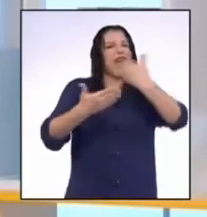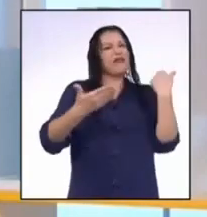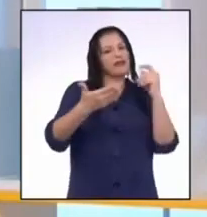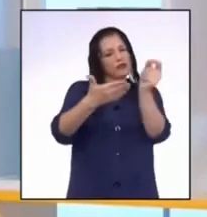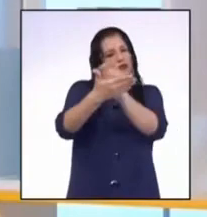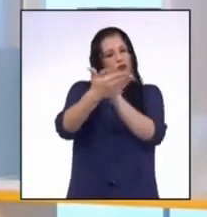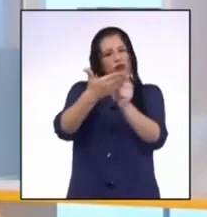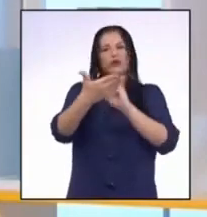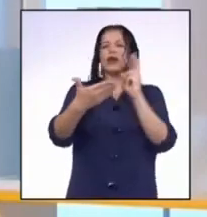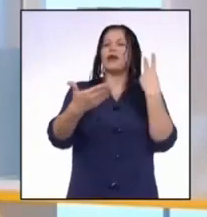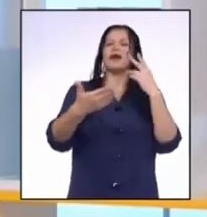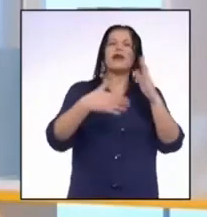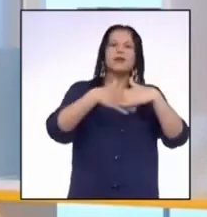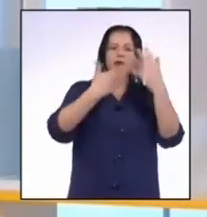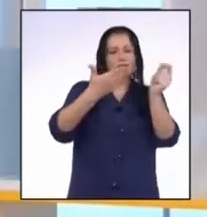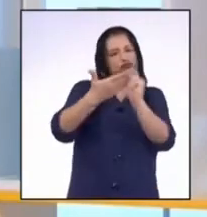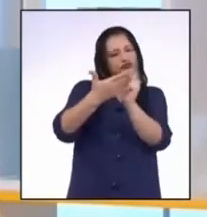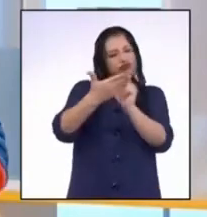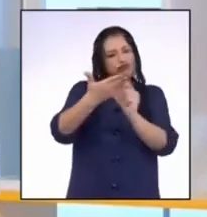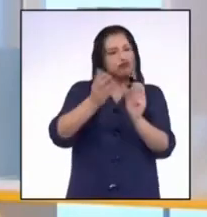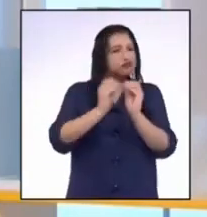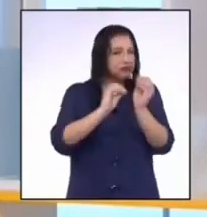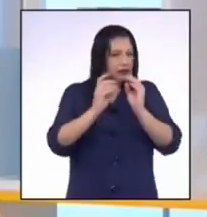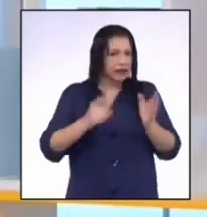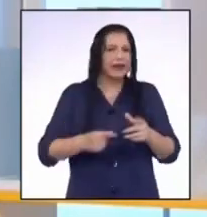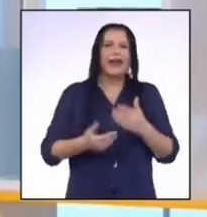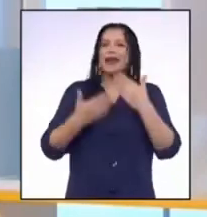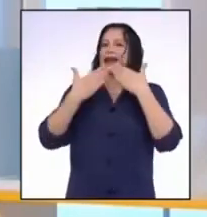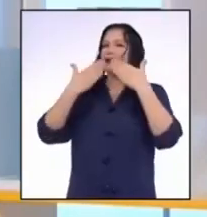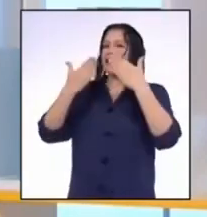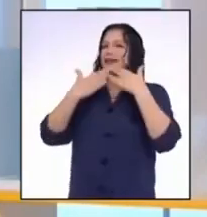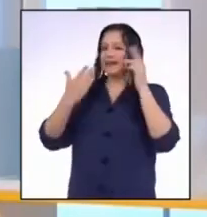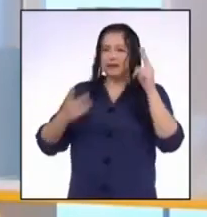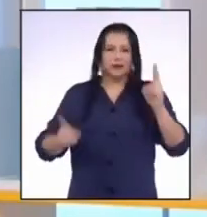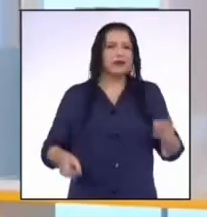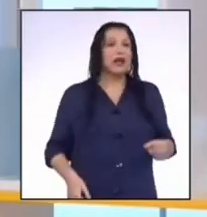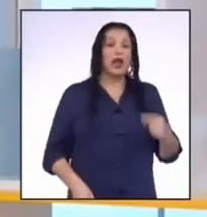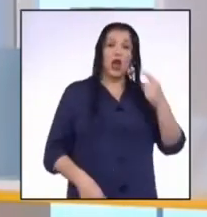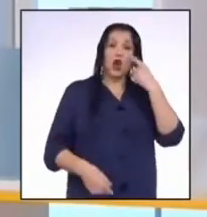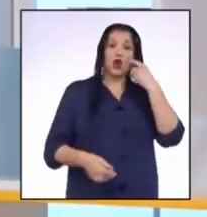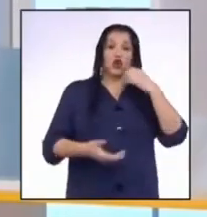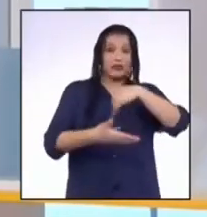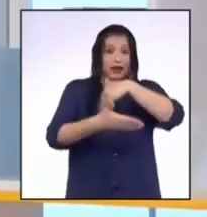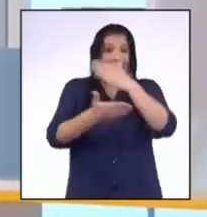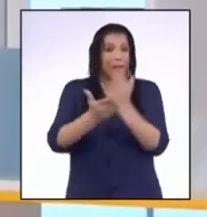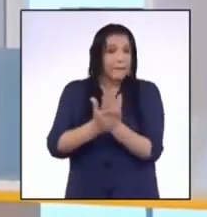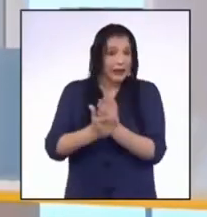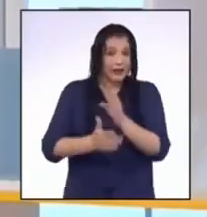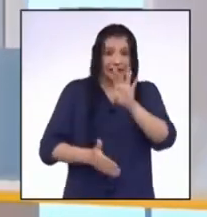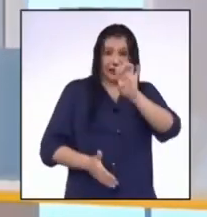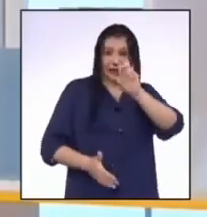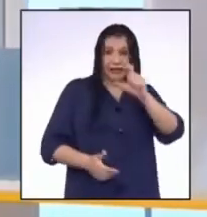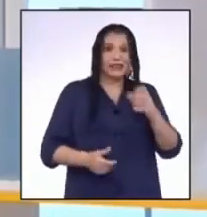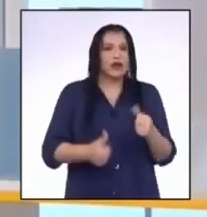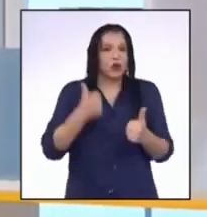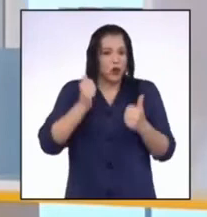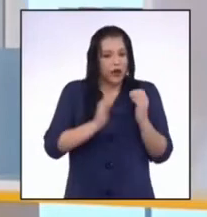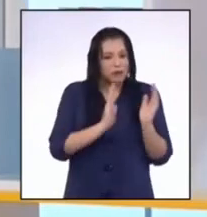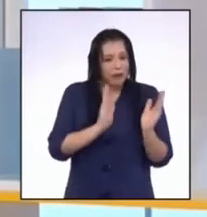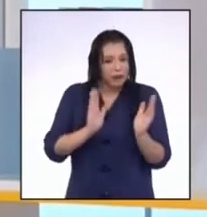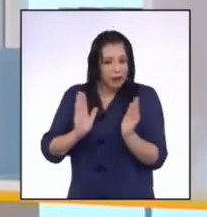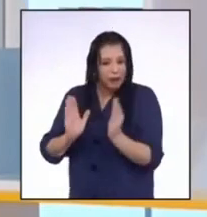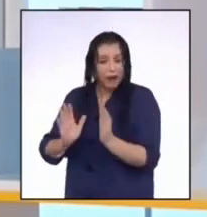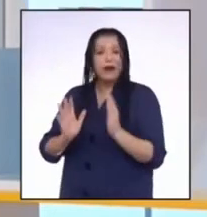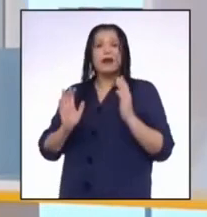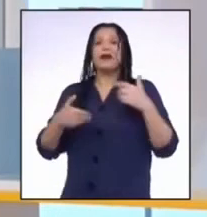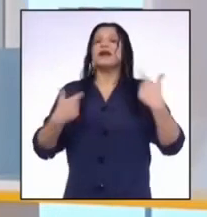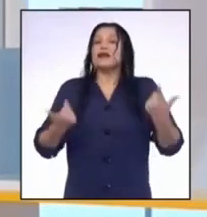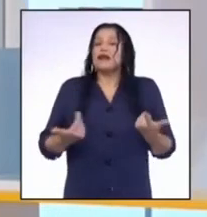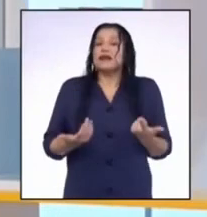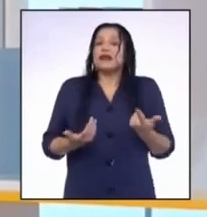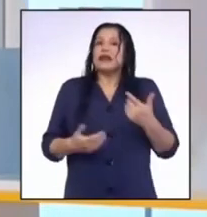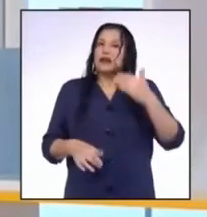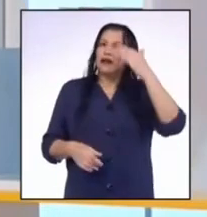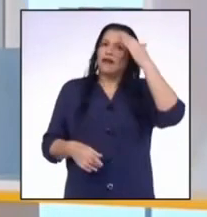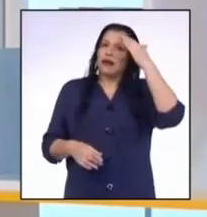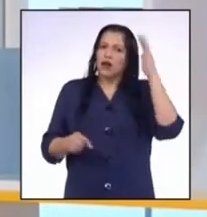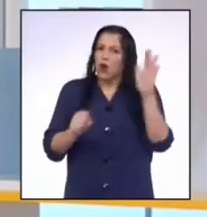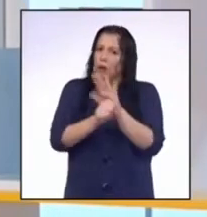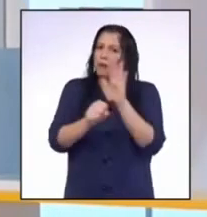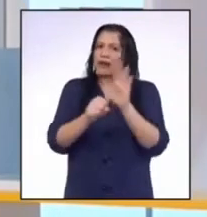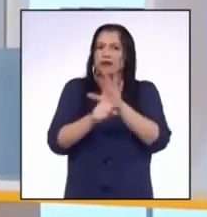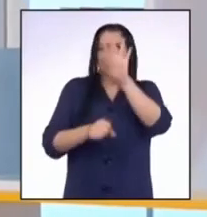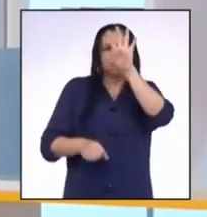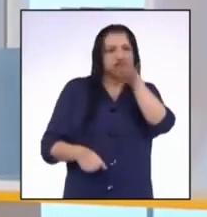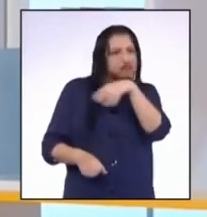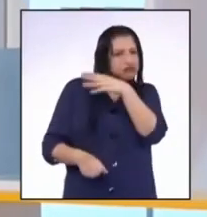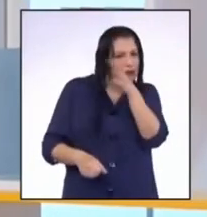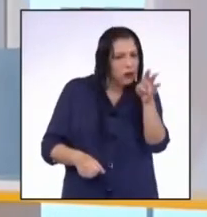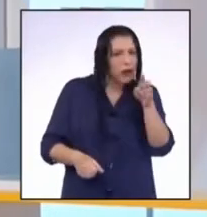previo. Muchísimas gracias, profesora Betsy. Conocer las partes del ensayo, los pasos para la planificación y haber completado el